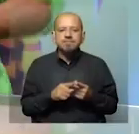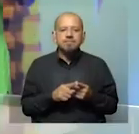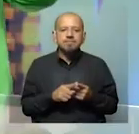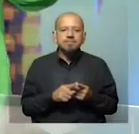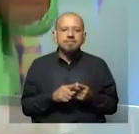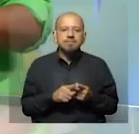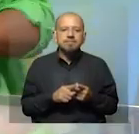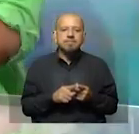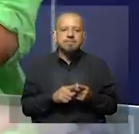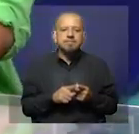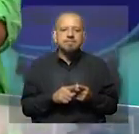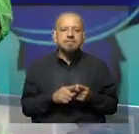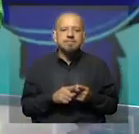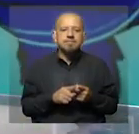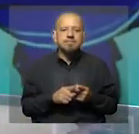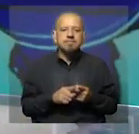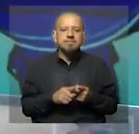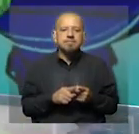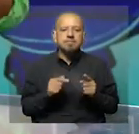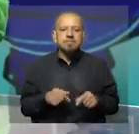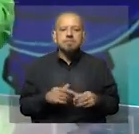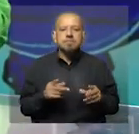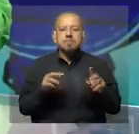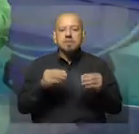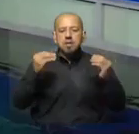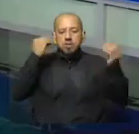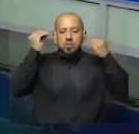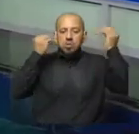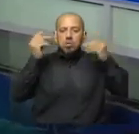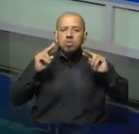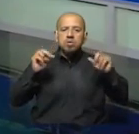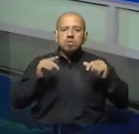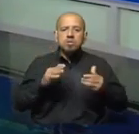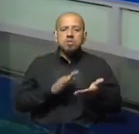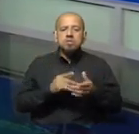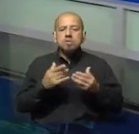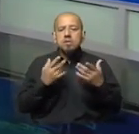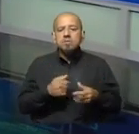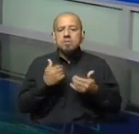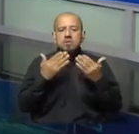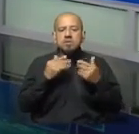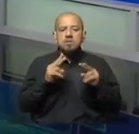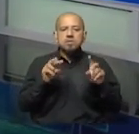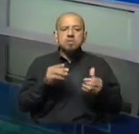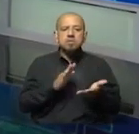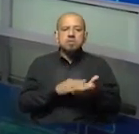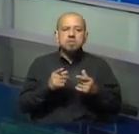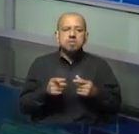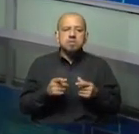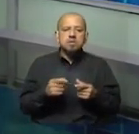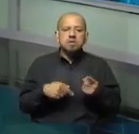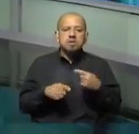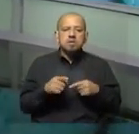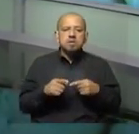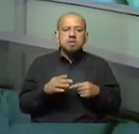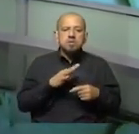pero te mandaste tremendo título. Bueno, nada, estamos sobre todo preocupados, como decíamos, queremos charlar sobre la temporada estival, sobre la utilidad de tener